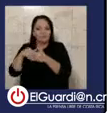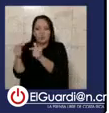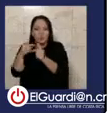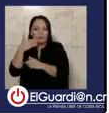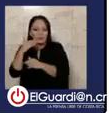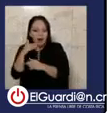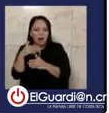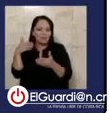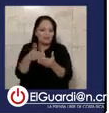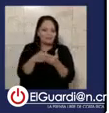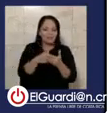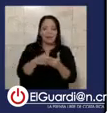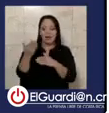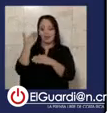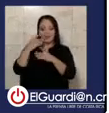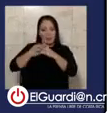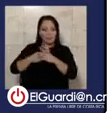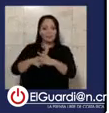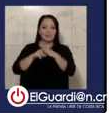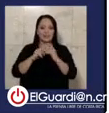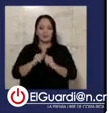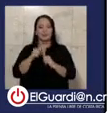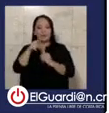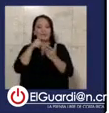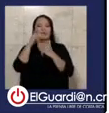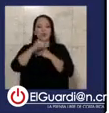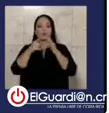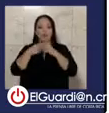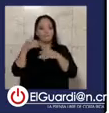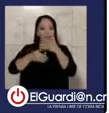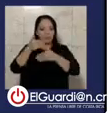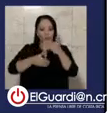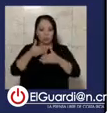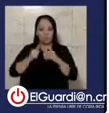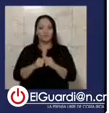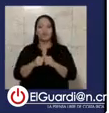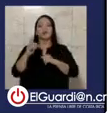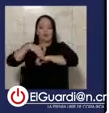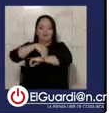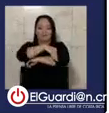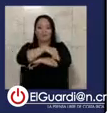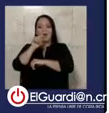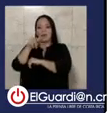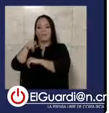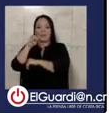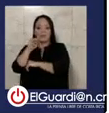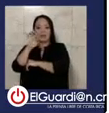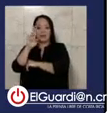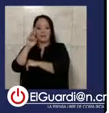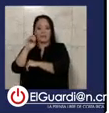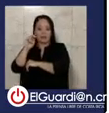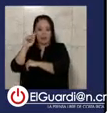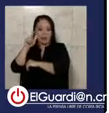tuvimos en la etapa primera en que este proyecto empezó a darse en el muelle de APM Terminals, en